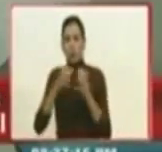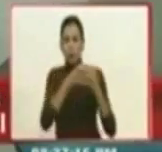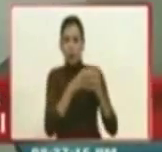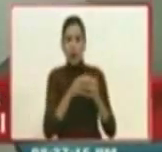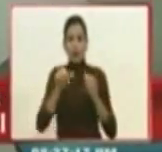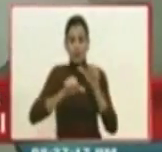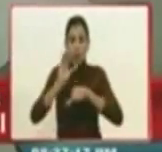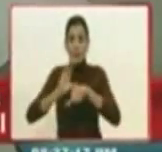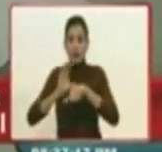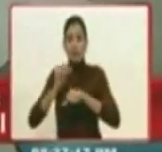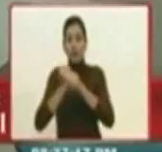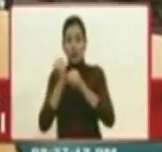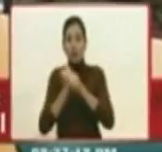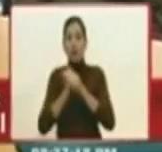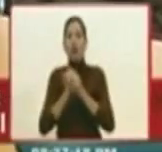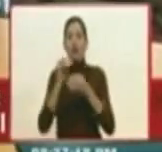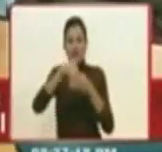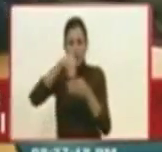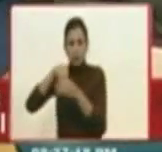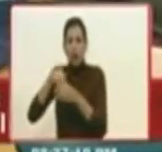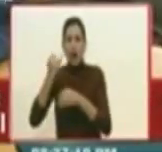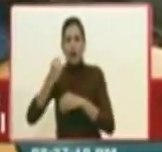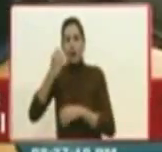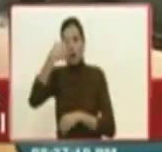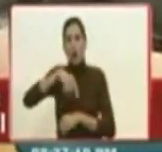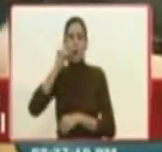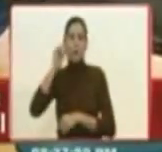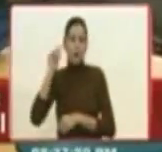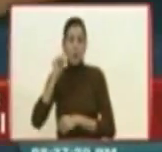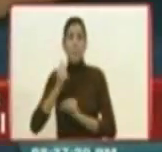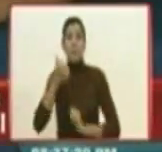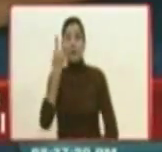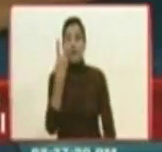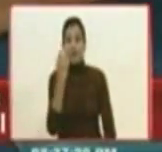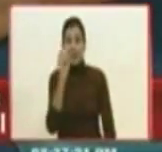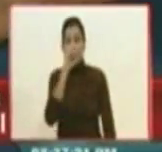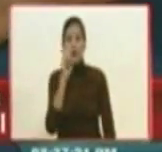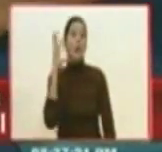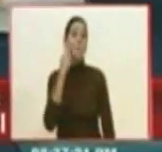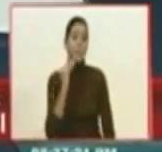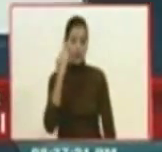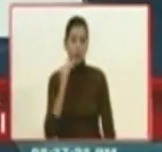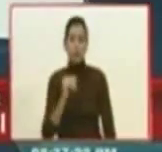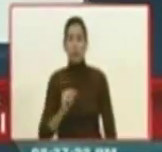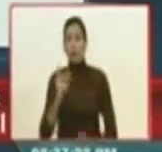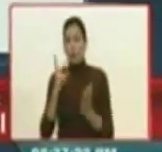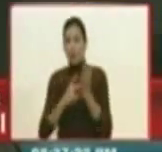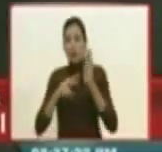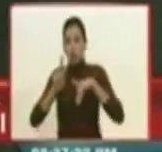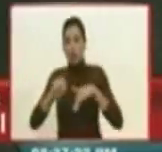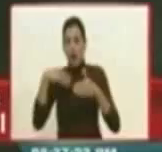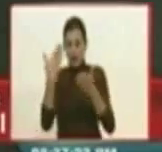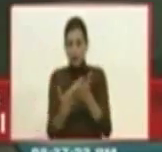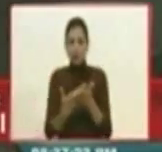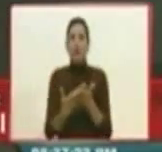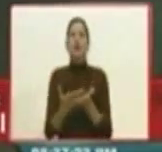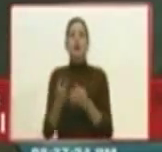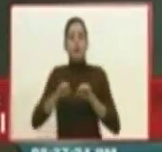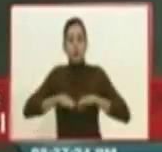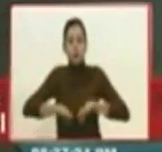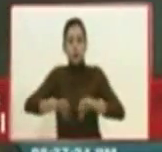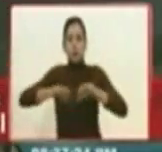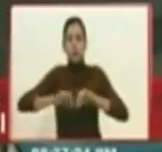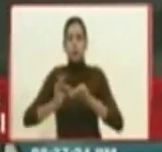Capital. Estas unidades están integradas por productores con más de 20 años de experiencia y desde 2012 cosen para beneficio de